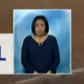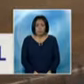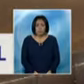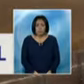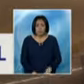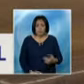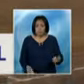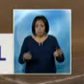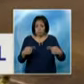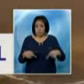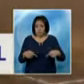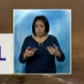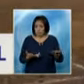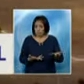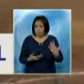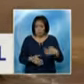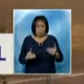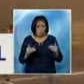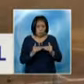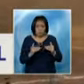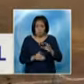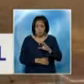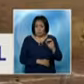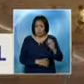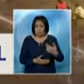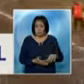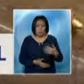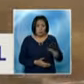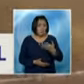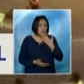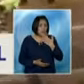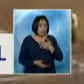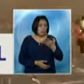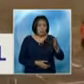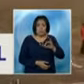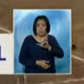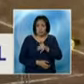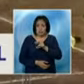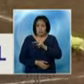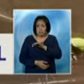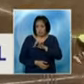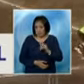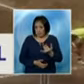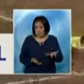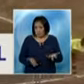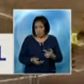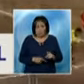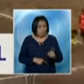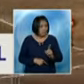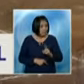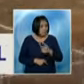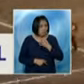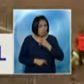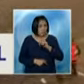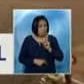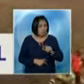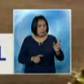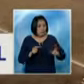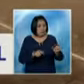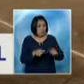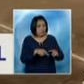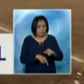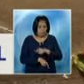El encuentro de vuelta quedó igualado a 0 y dio la clasificación a Yampí. El resultado no fue del agrado para los hinchas del